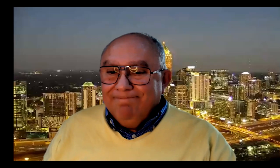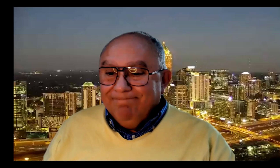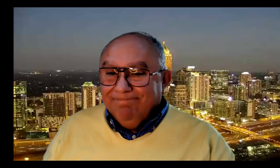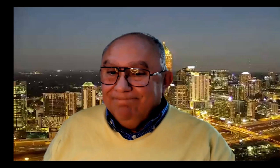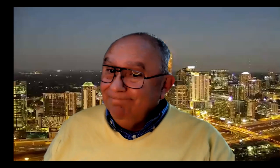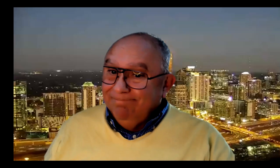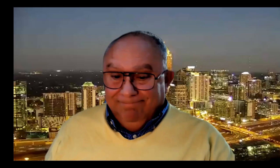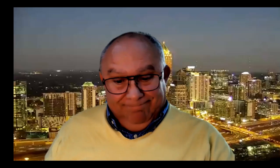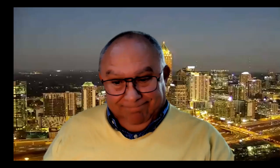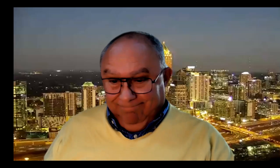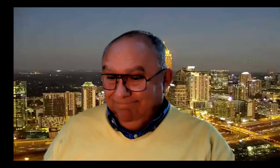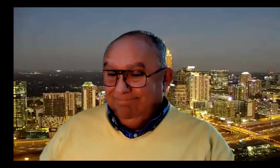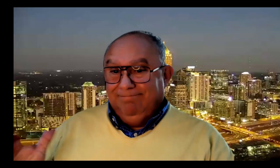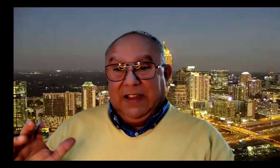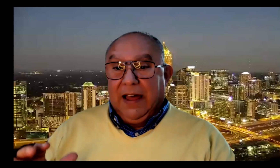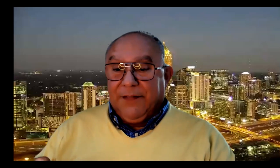Obrador,